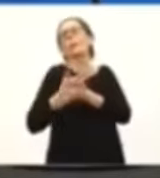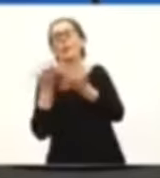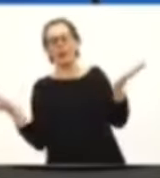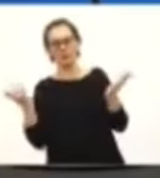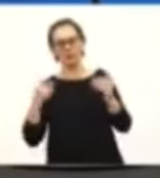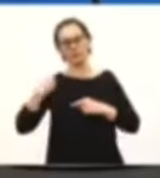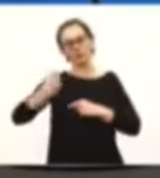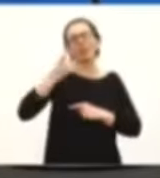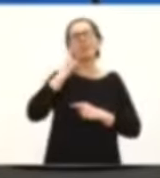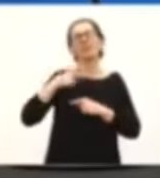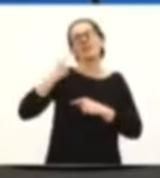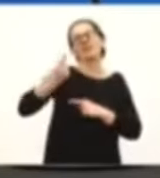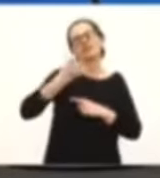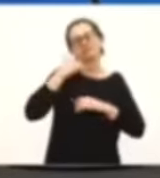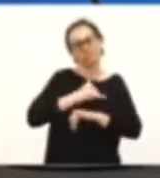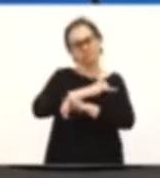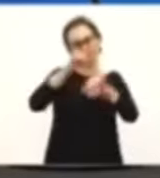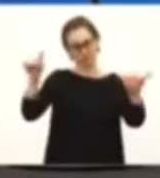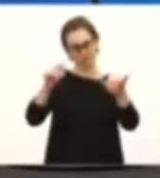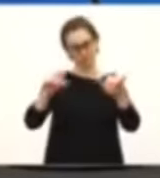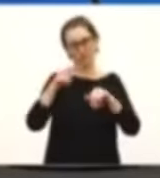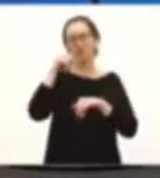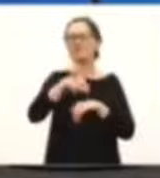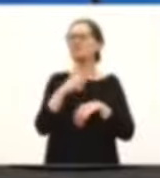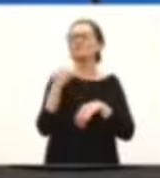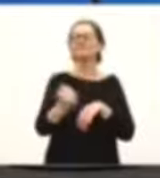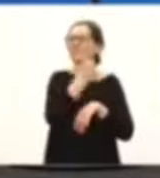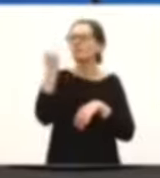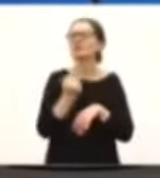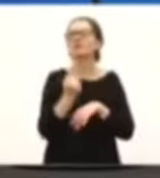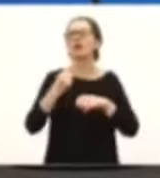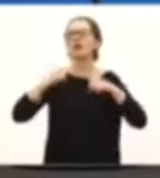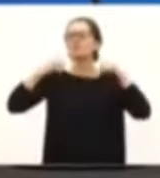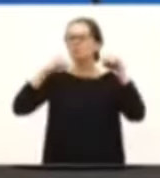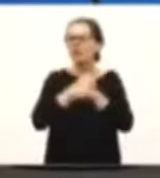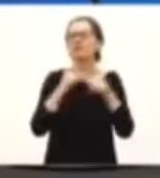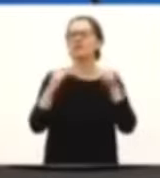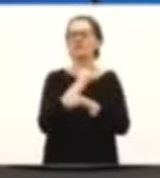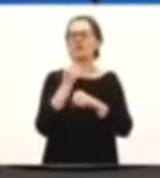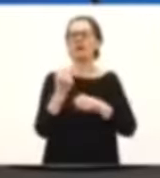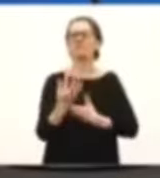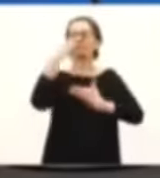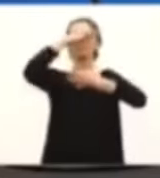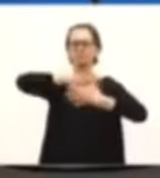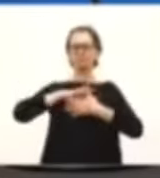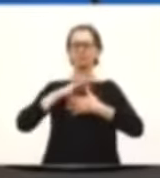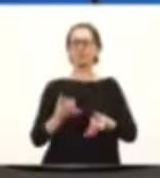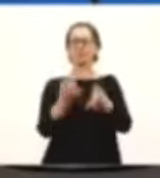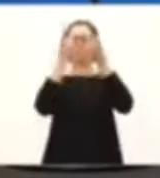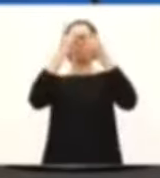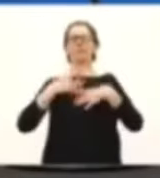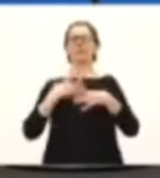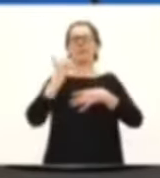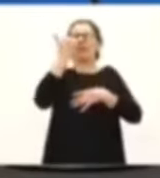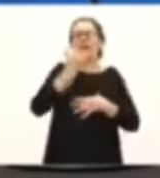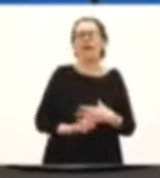Esto es lo primero, confirmar por nexo epidemiológico. Nos va a permitir una agilización